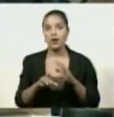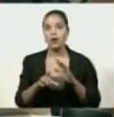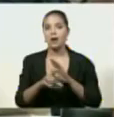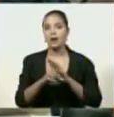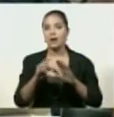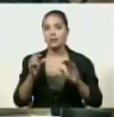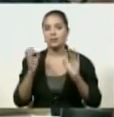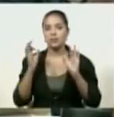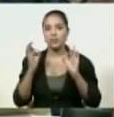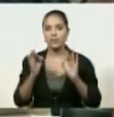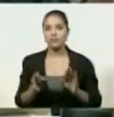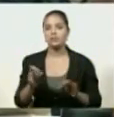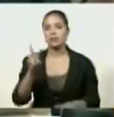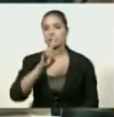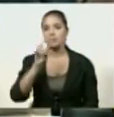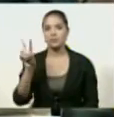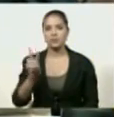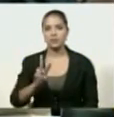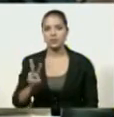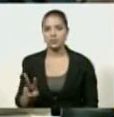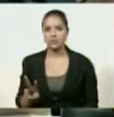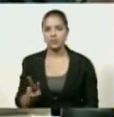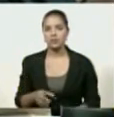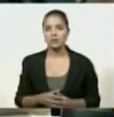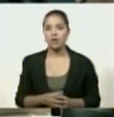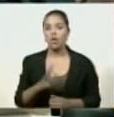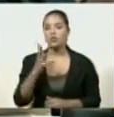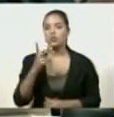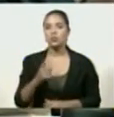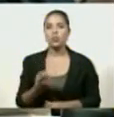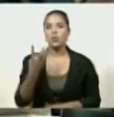Oficial de la República Bolivariana de Venezuela, número